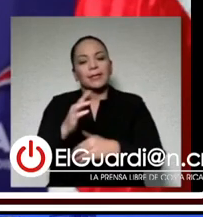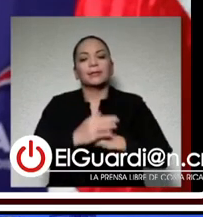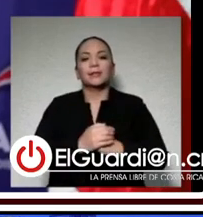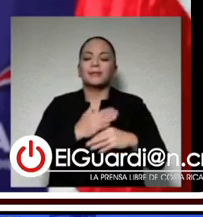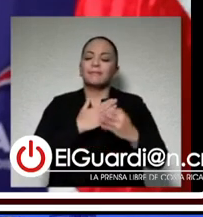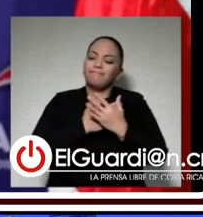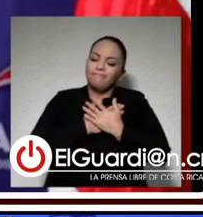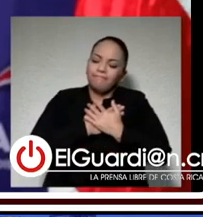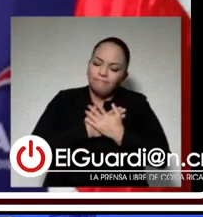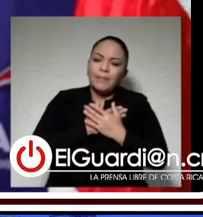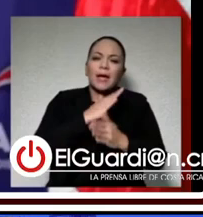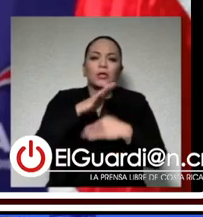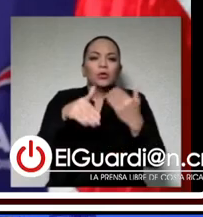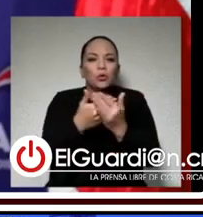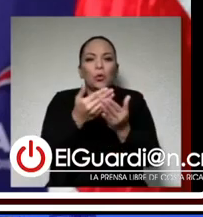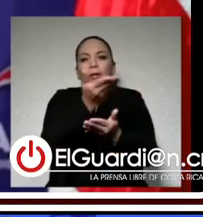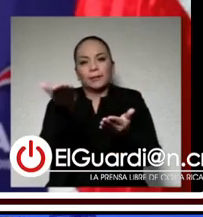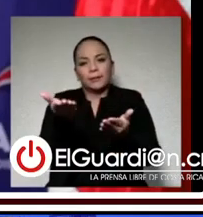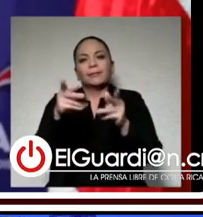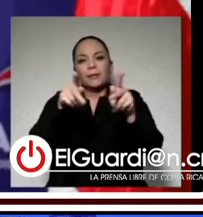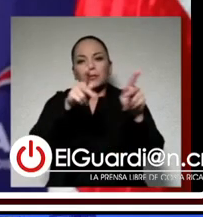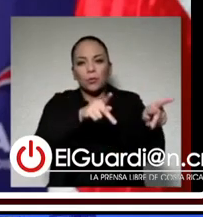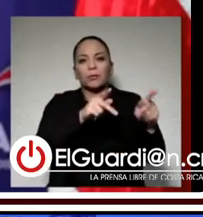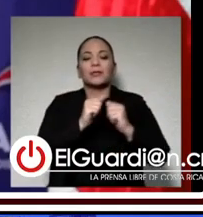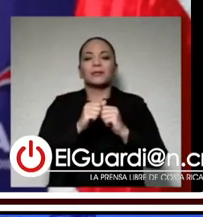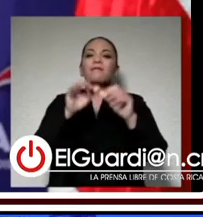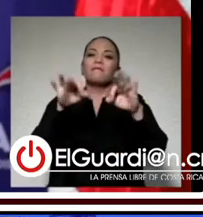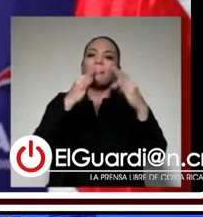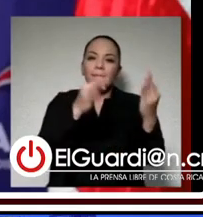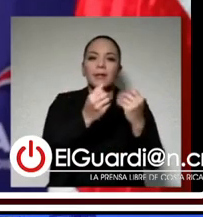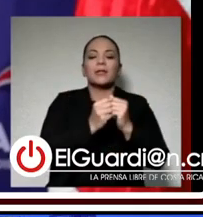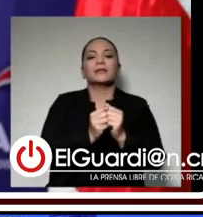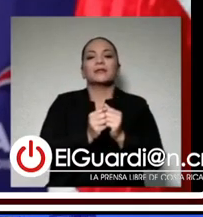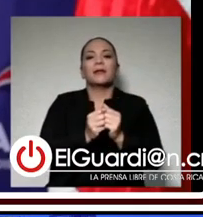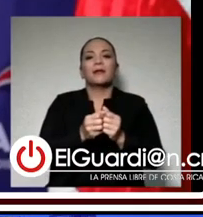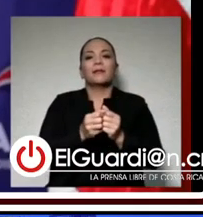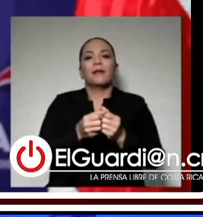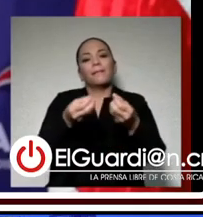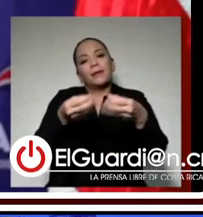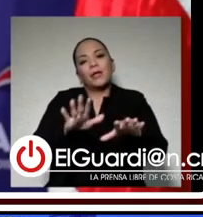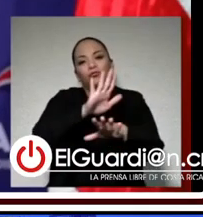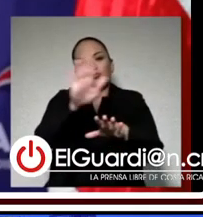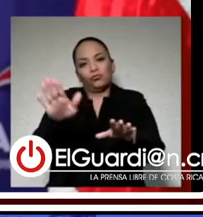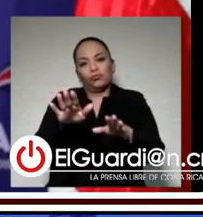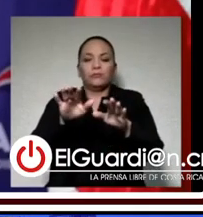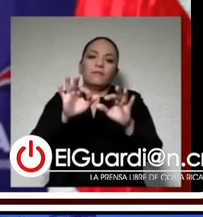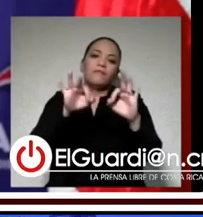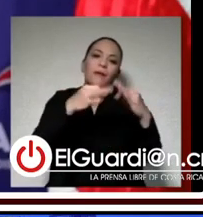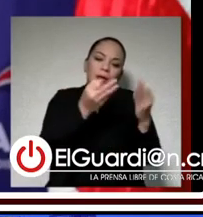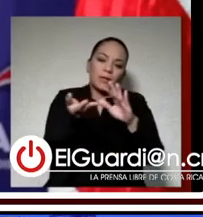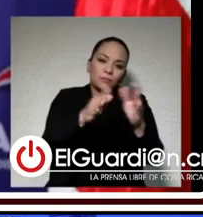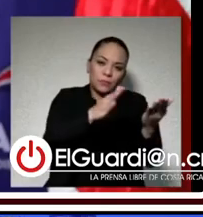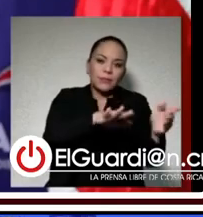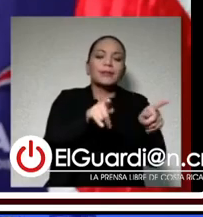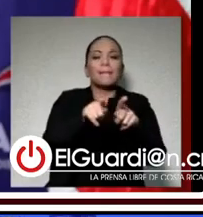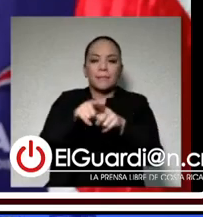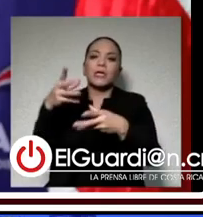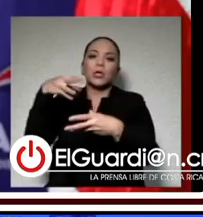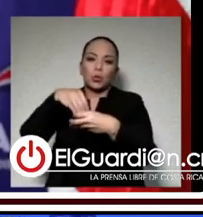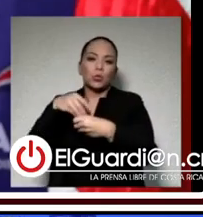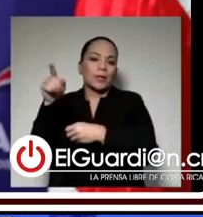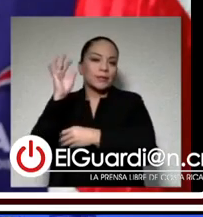sentido a todos quienes tuvieron tragedias esta temporada, incluyendo a la señora